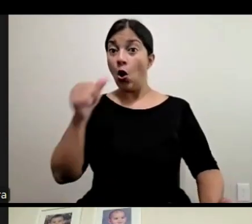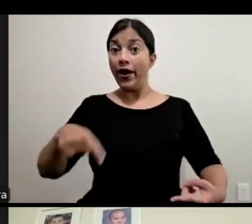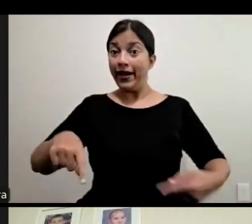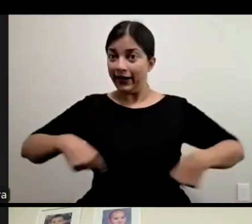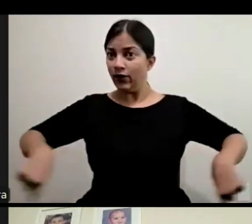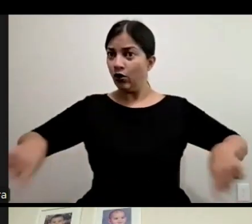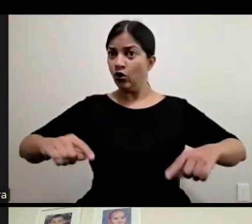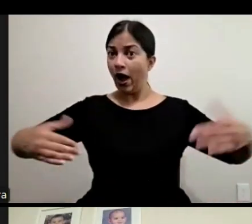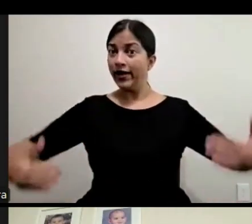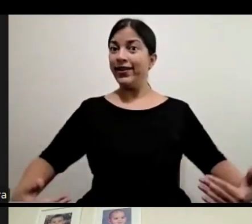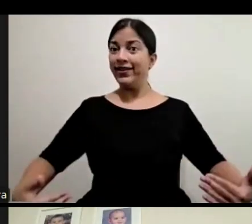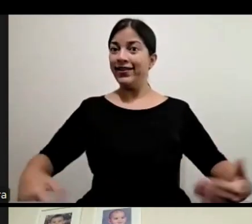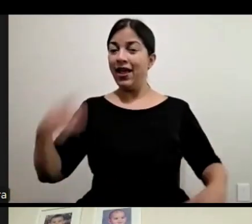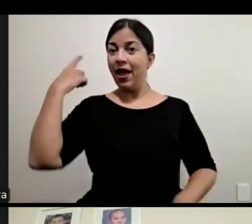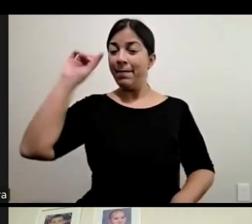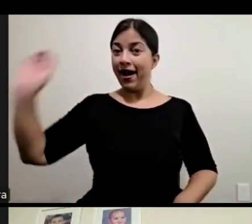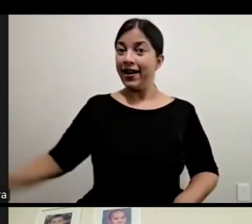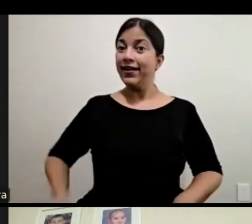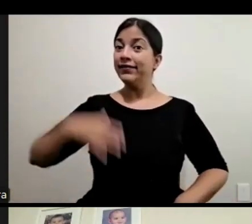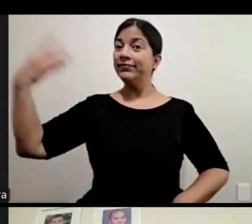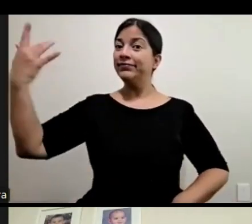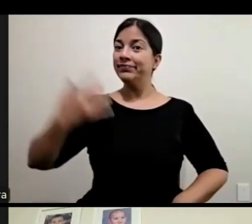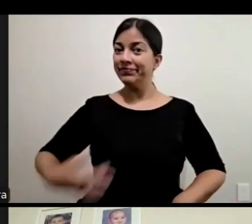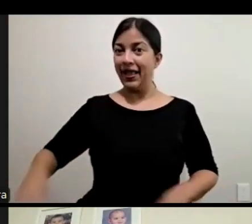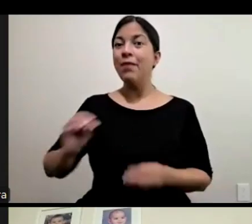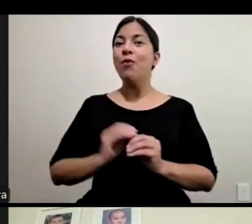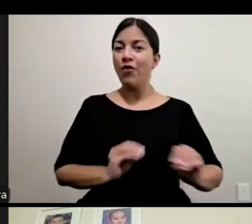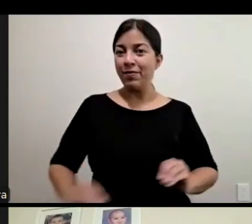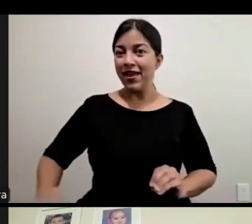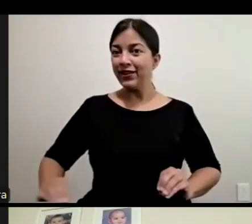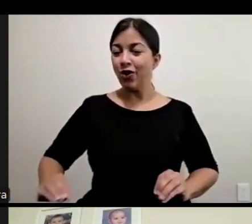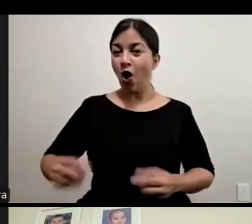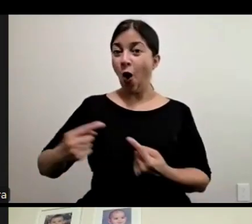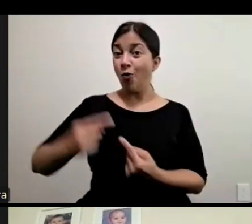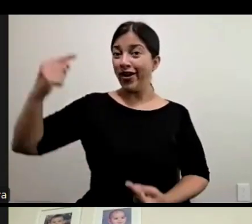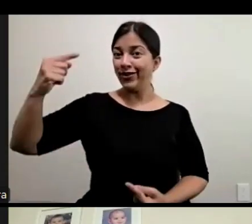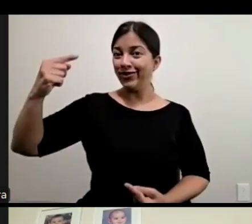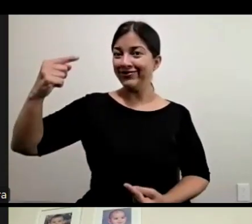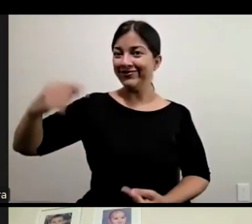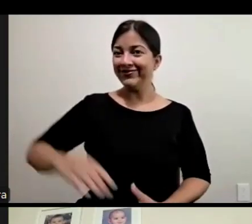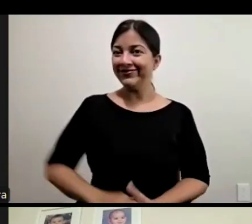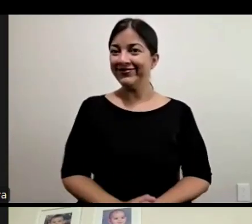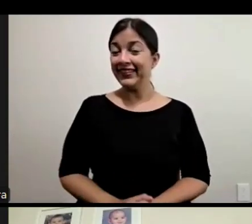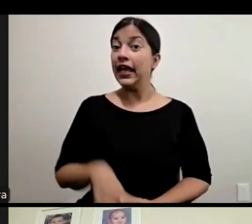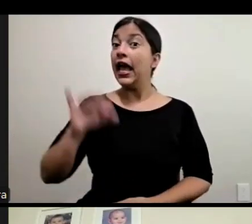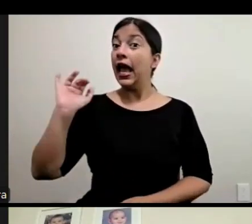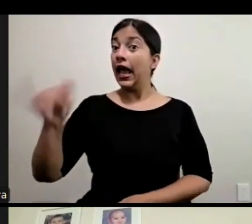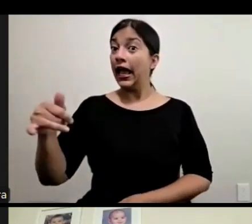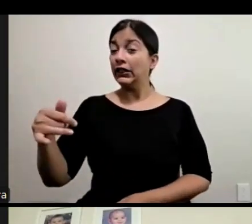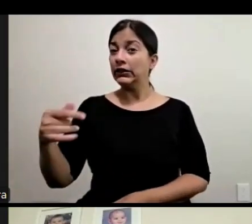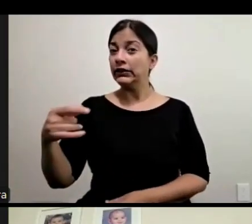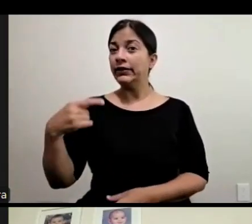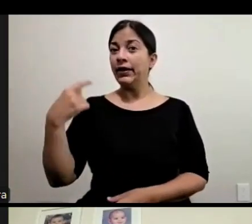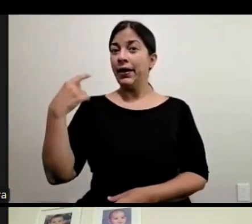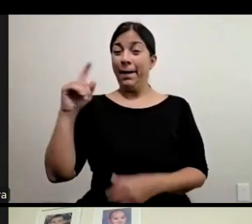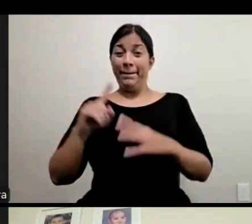aquí, para hacer lo que se llama la oposición. Entonces, eso me trajo mucho conflicto al principio,